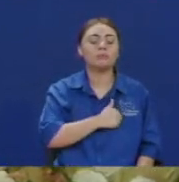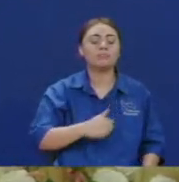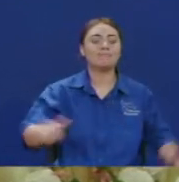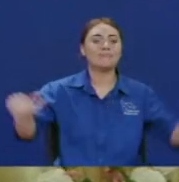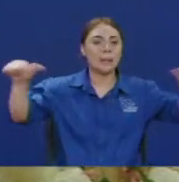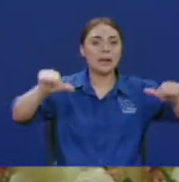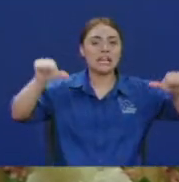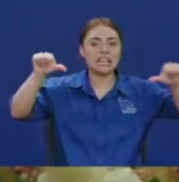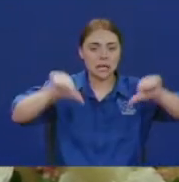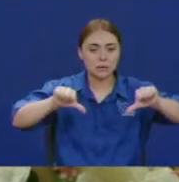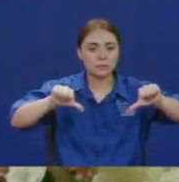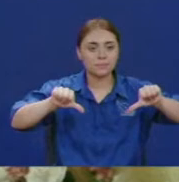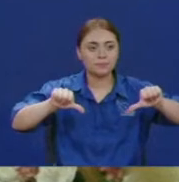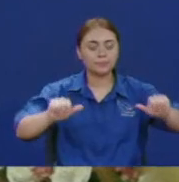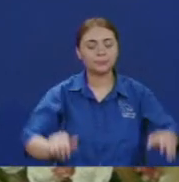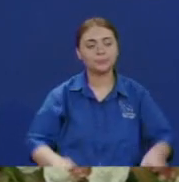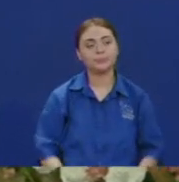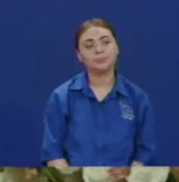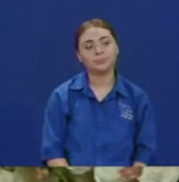Entonces,